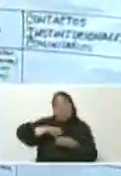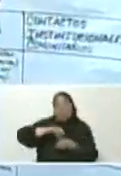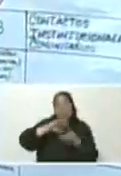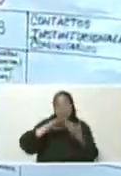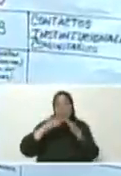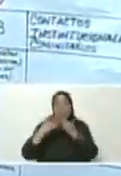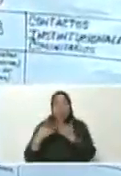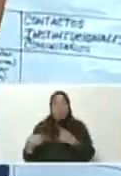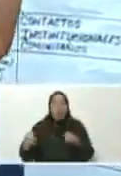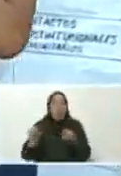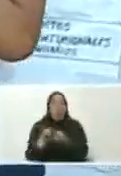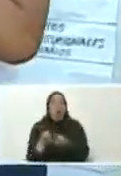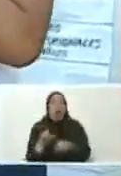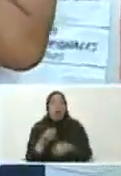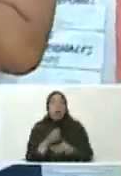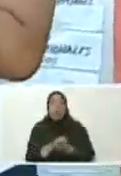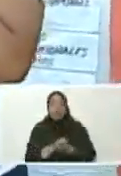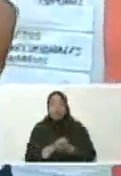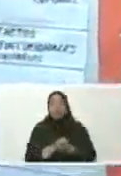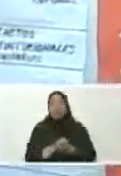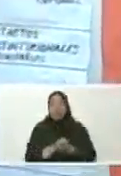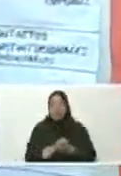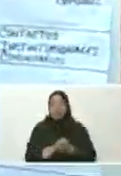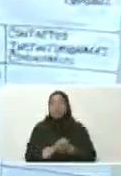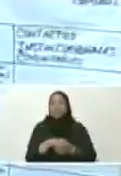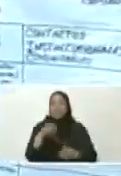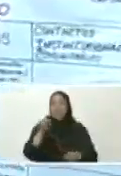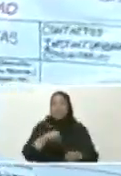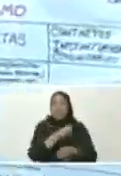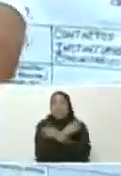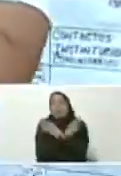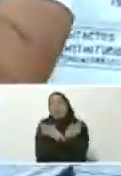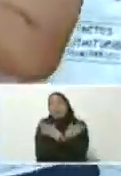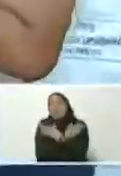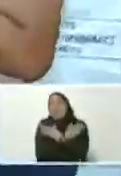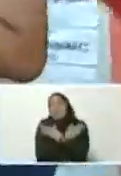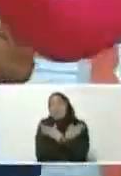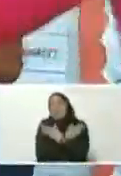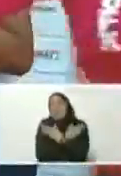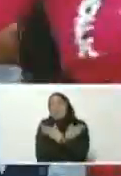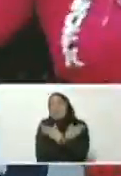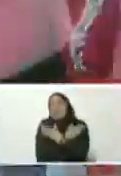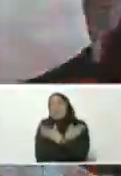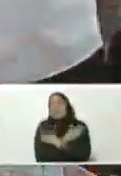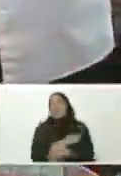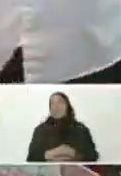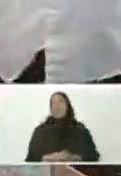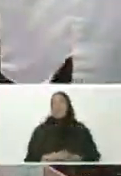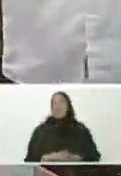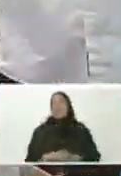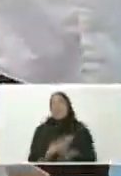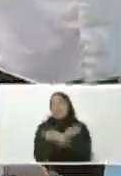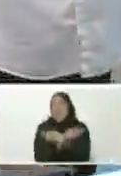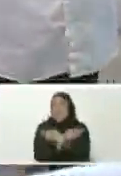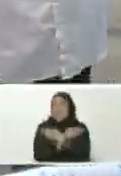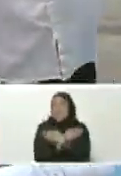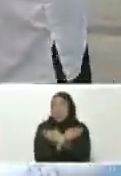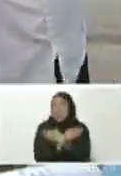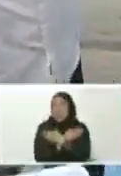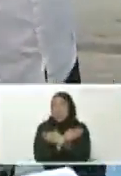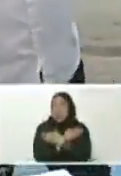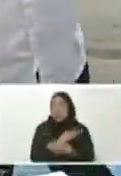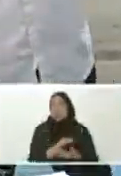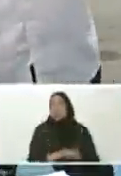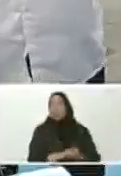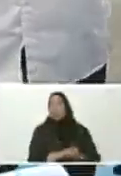misma comunidad, bueno. Ajá, así mismo. Te felicito. Gracias. Te felicito. Tú acaparas aquí, tú no dejas